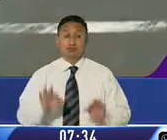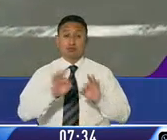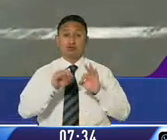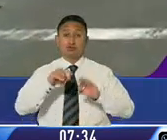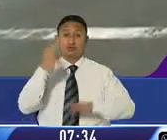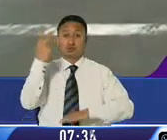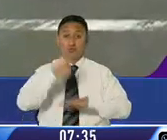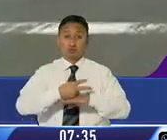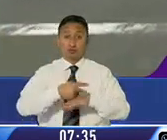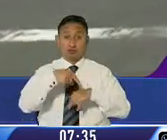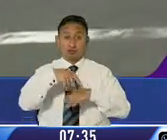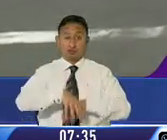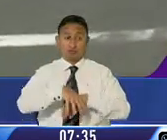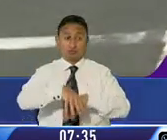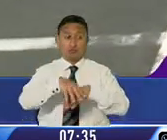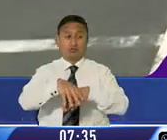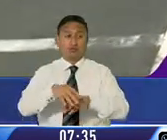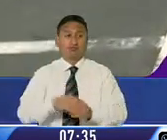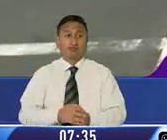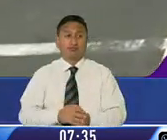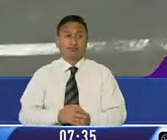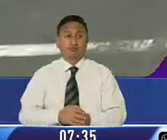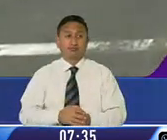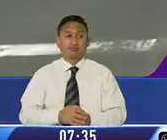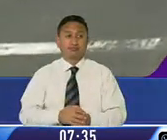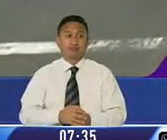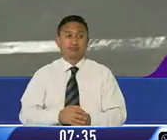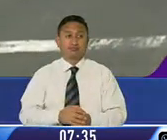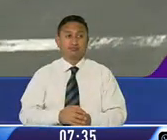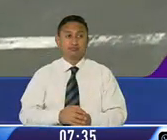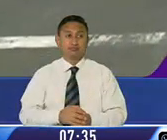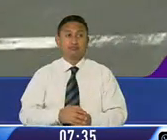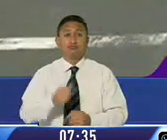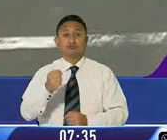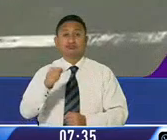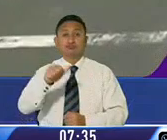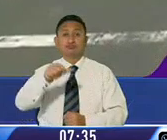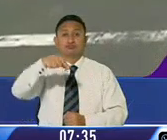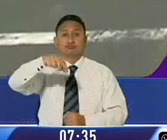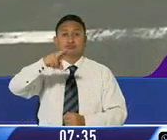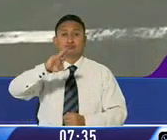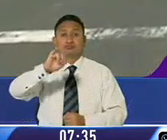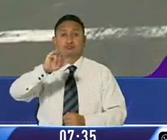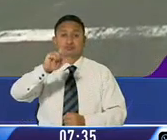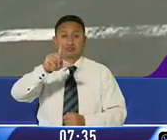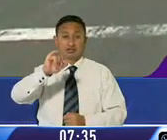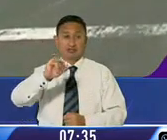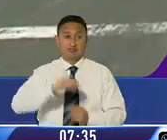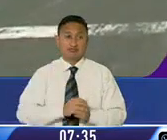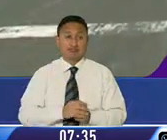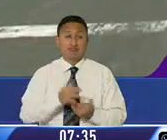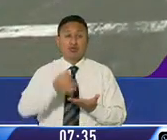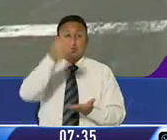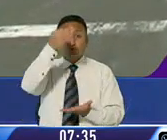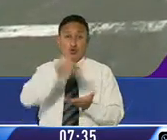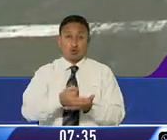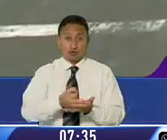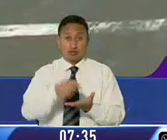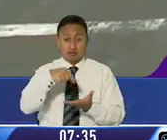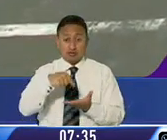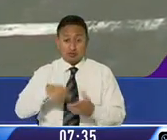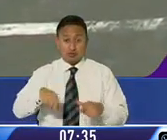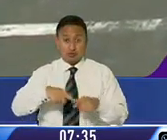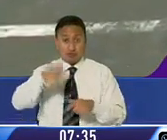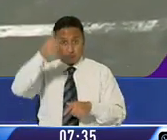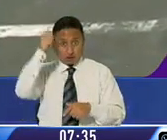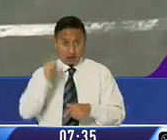segundo día de movilizaciones, el cantón Saquisilí y también la provincia de Cotopaxi eran uno de los puntos